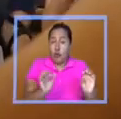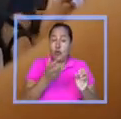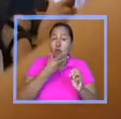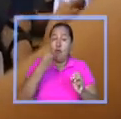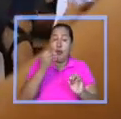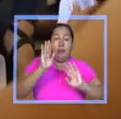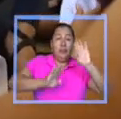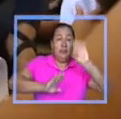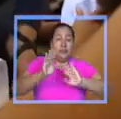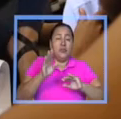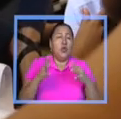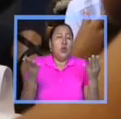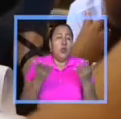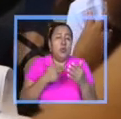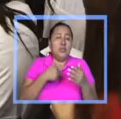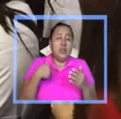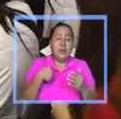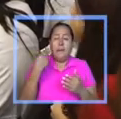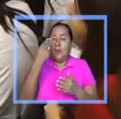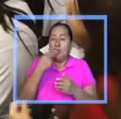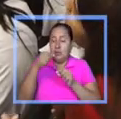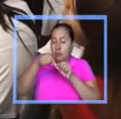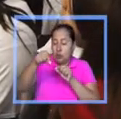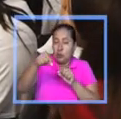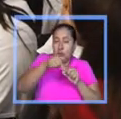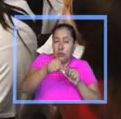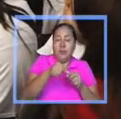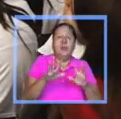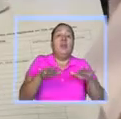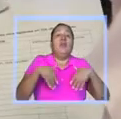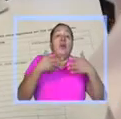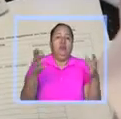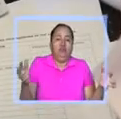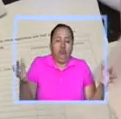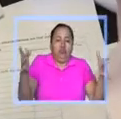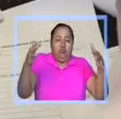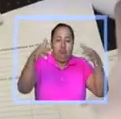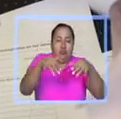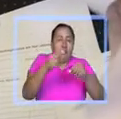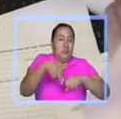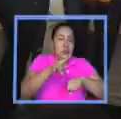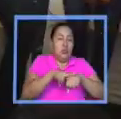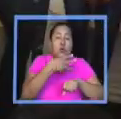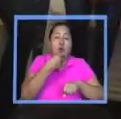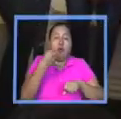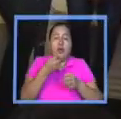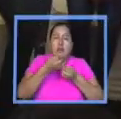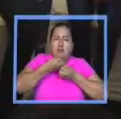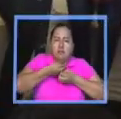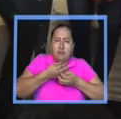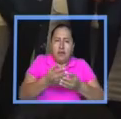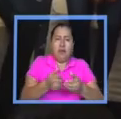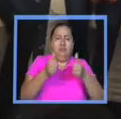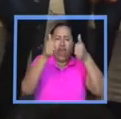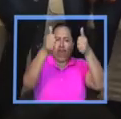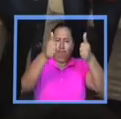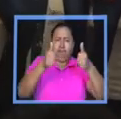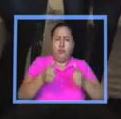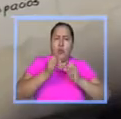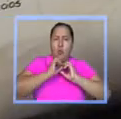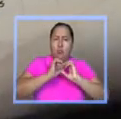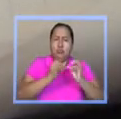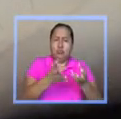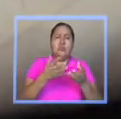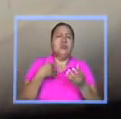que hacemos en nuestros hogares ya no estamos tomándola en cuenta. Decimos que trabajamos por la niñez o que